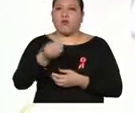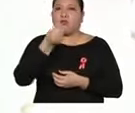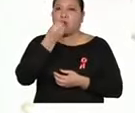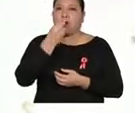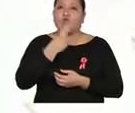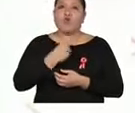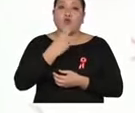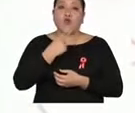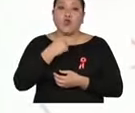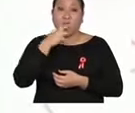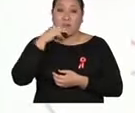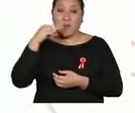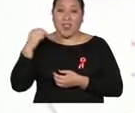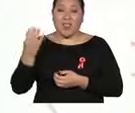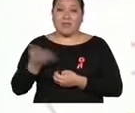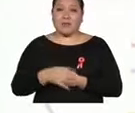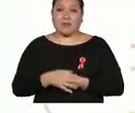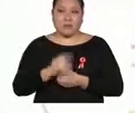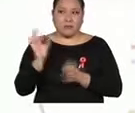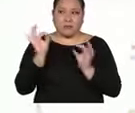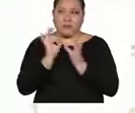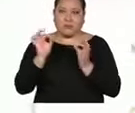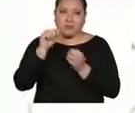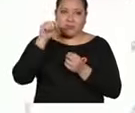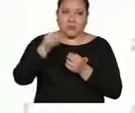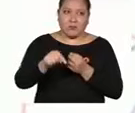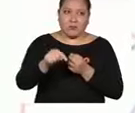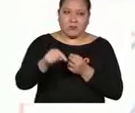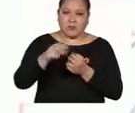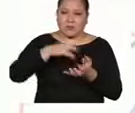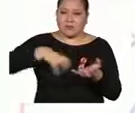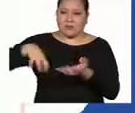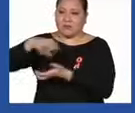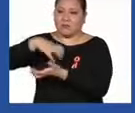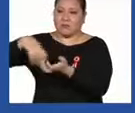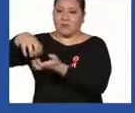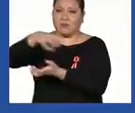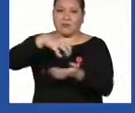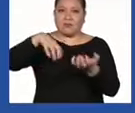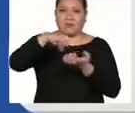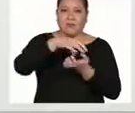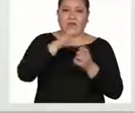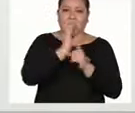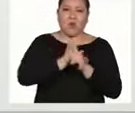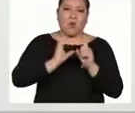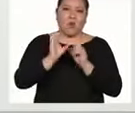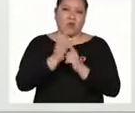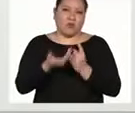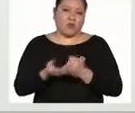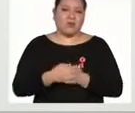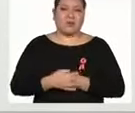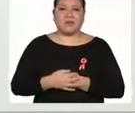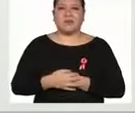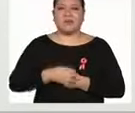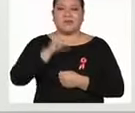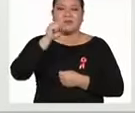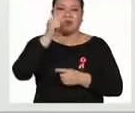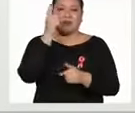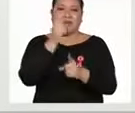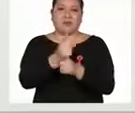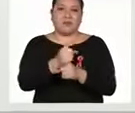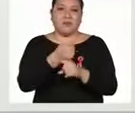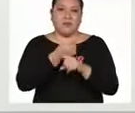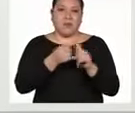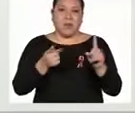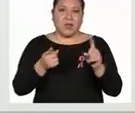morada. No tendríamos nada de eso sin nuestros variados orígenes culturales. Tienes razón, pero antes de que